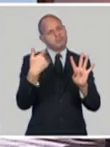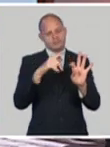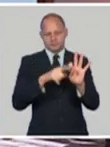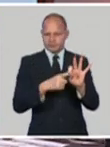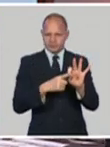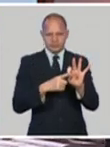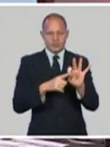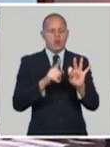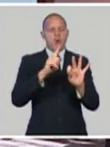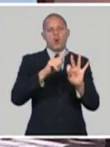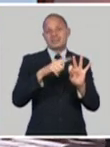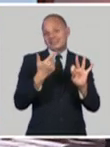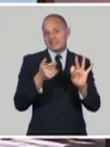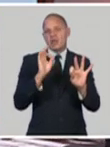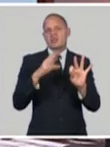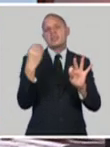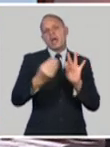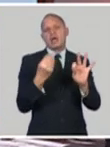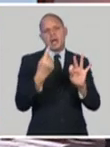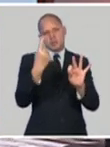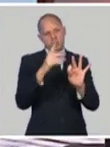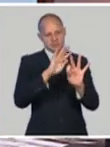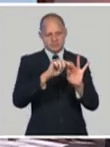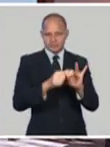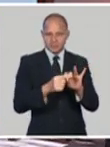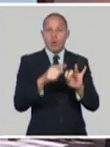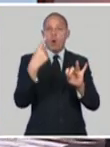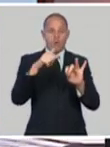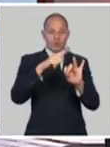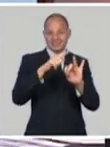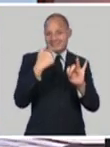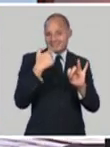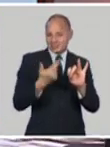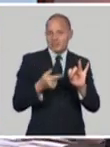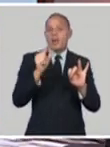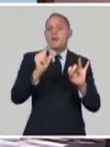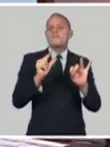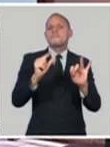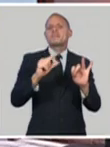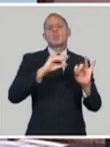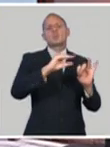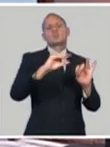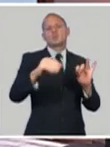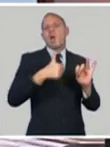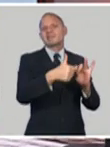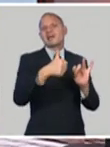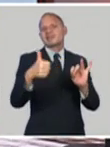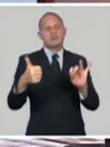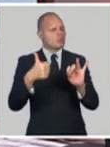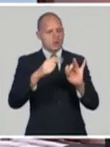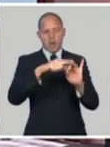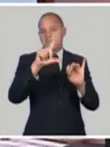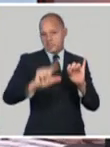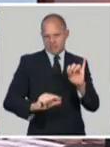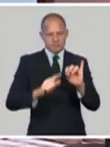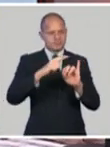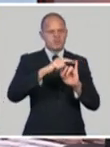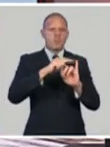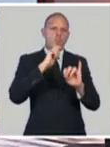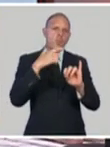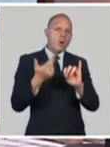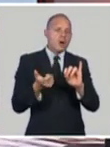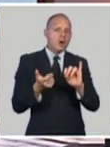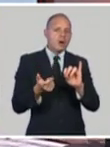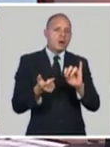cambio, había que quitar subsidios y algunas gratuidades que fueron las menos, y había que transformar los ingresos,